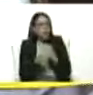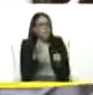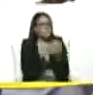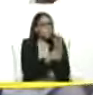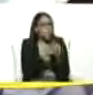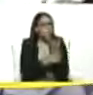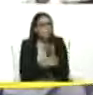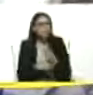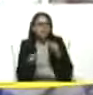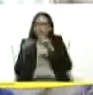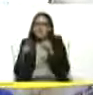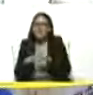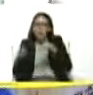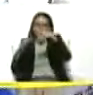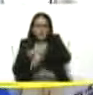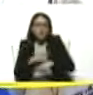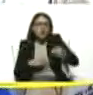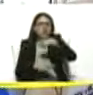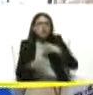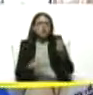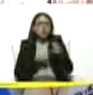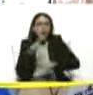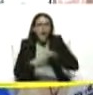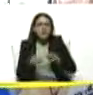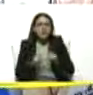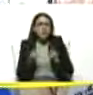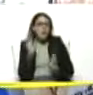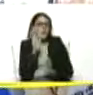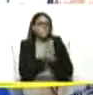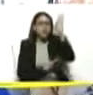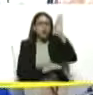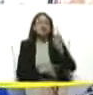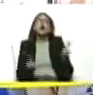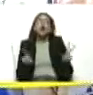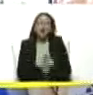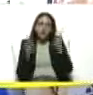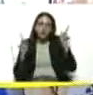y volveremos al estado de bienestar que tuvimos.